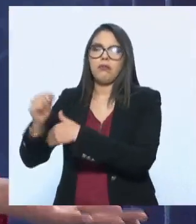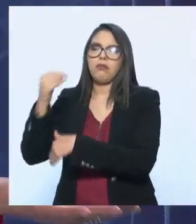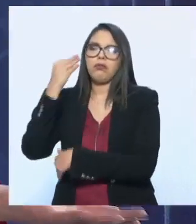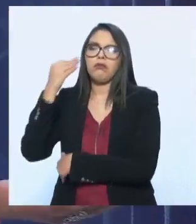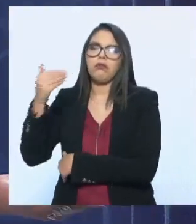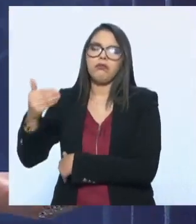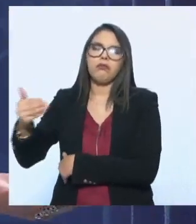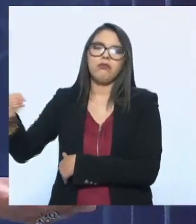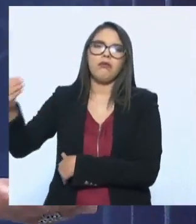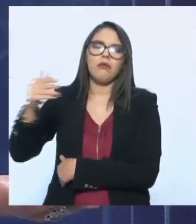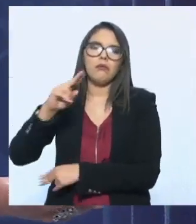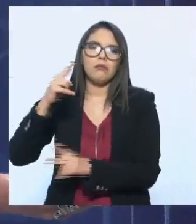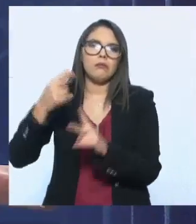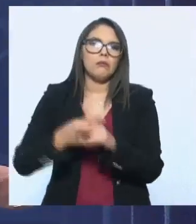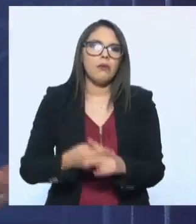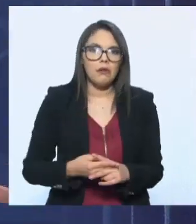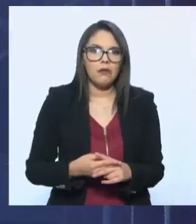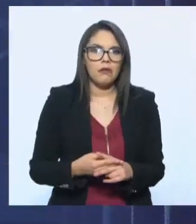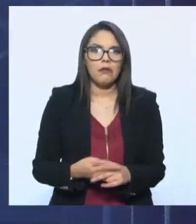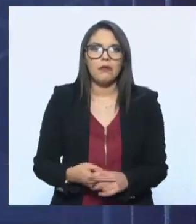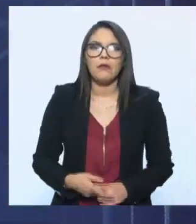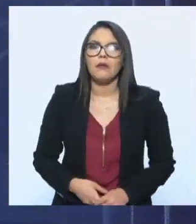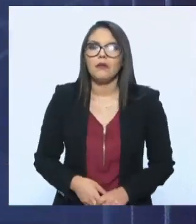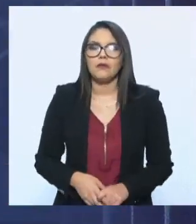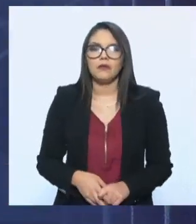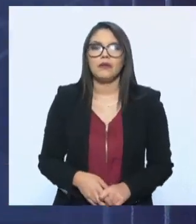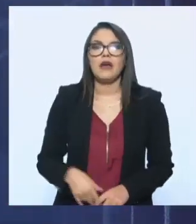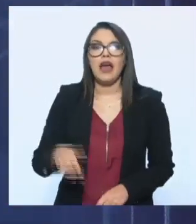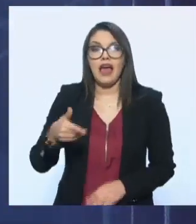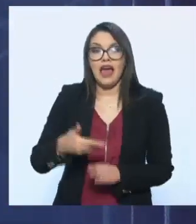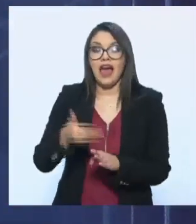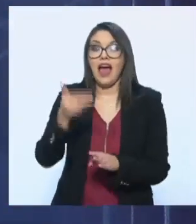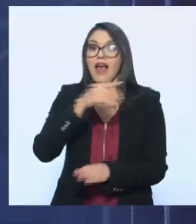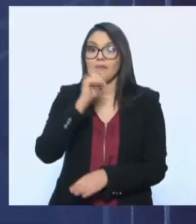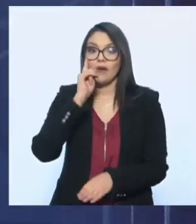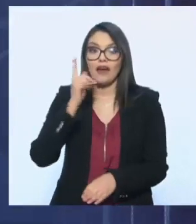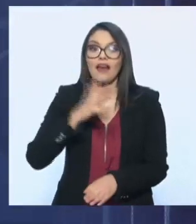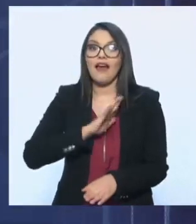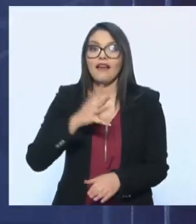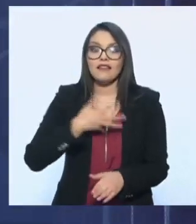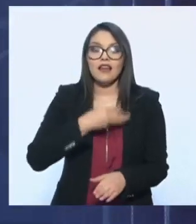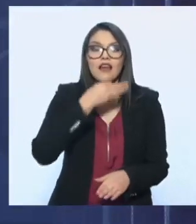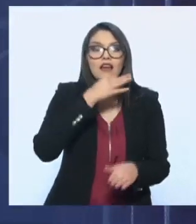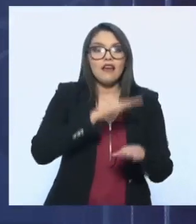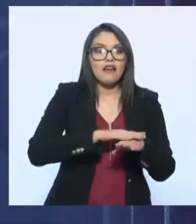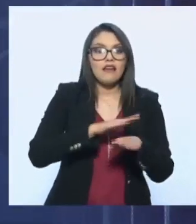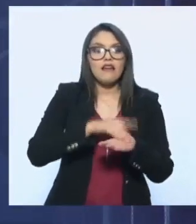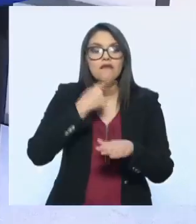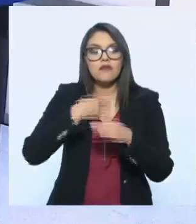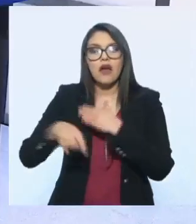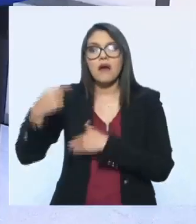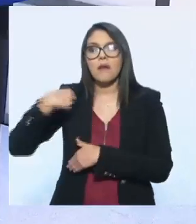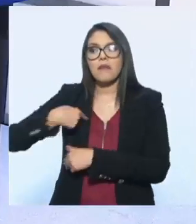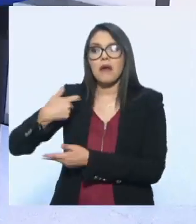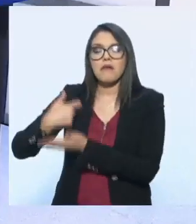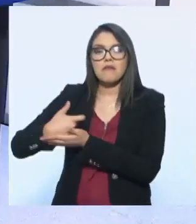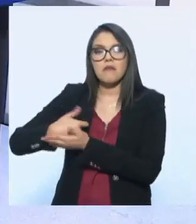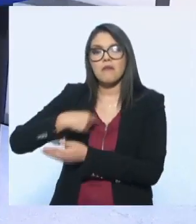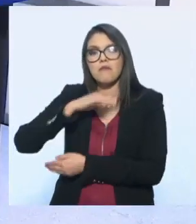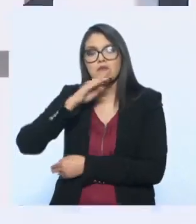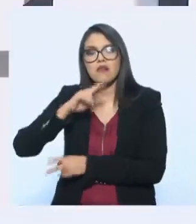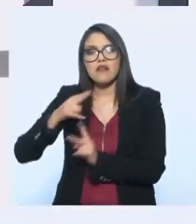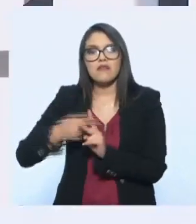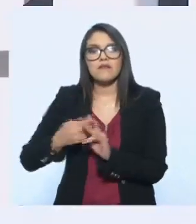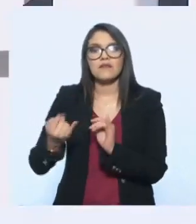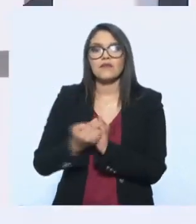mientras estaba incluso ella acompañada por uno de sus hijos. Ya había hecho ya las denuncias de que tenía amenazas de muerte, ¿no? Y también fue rechazada